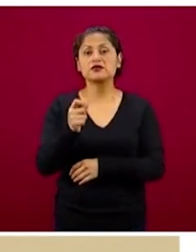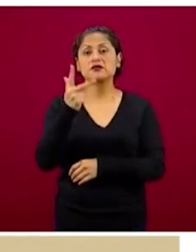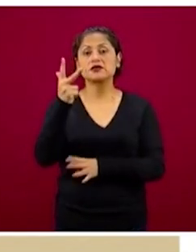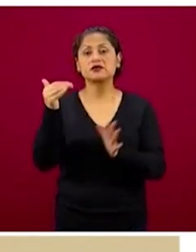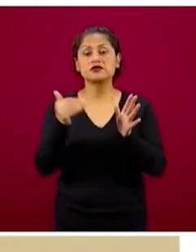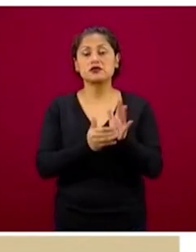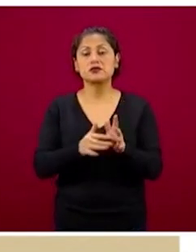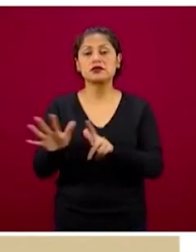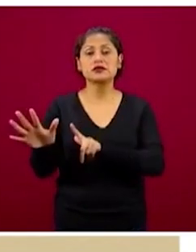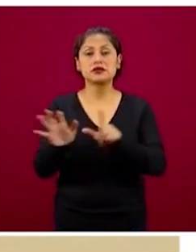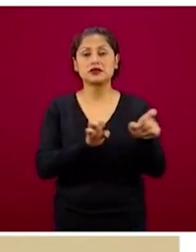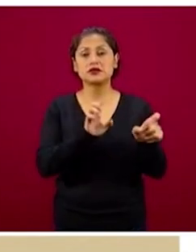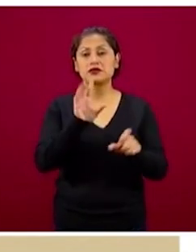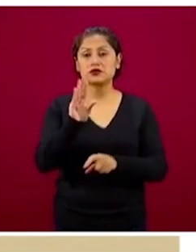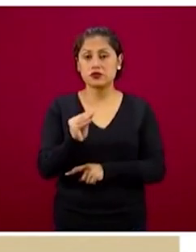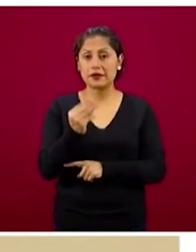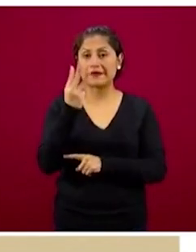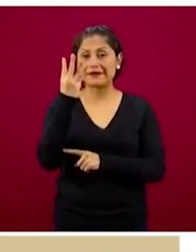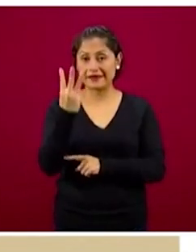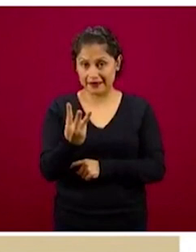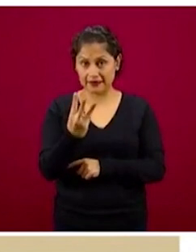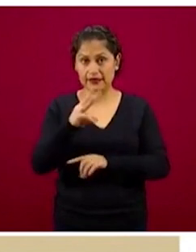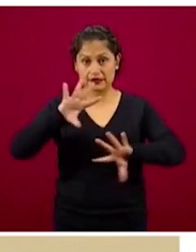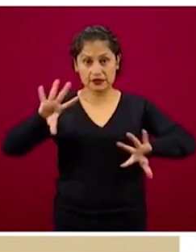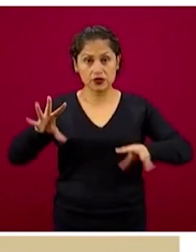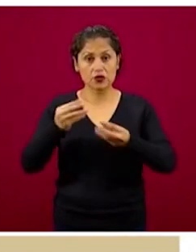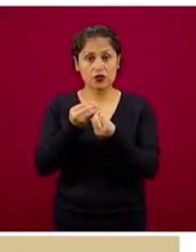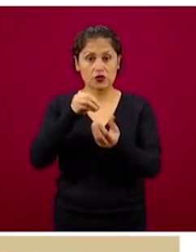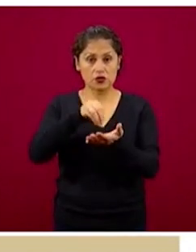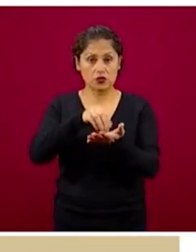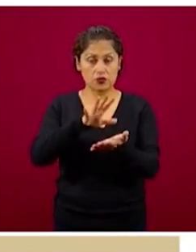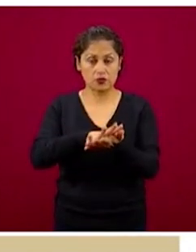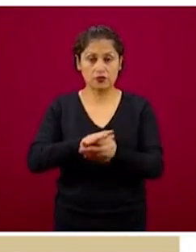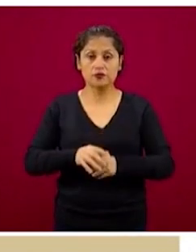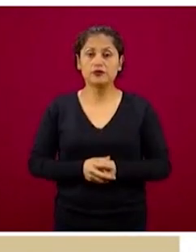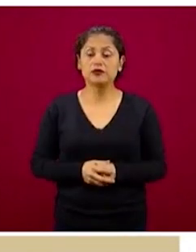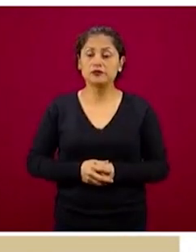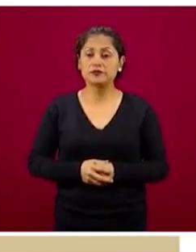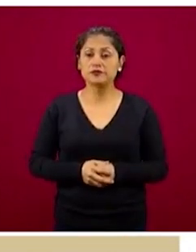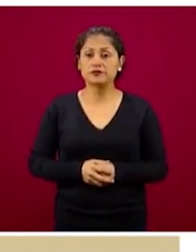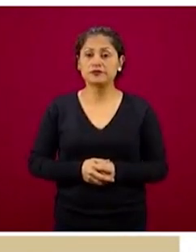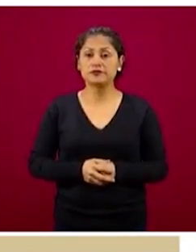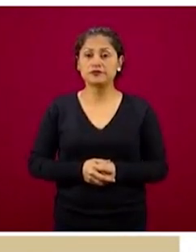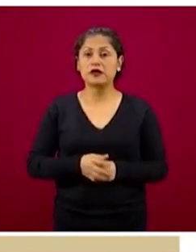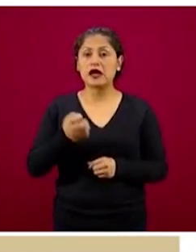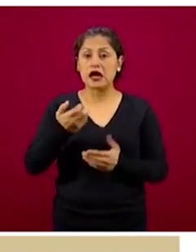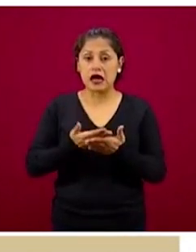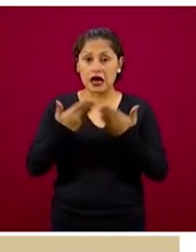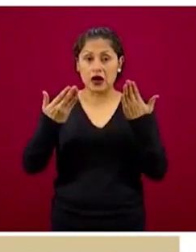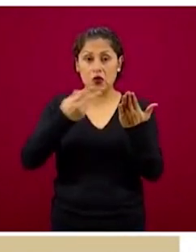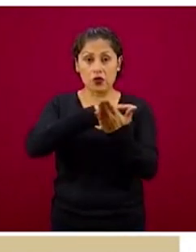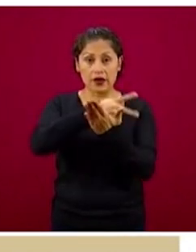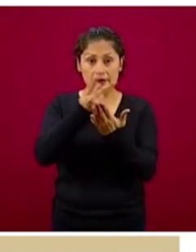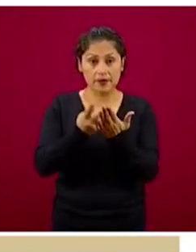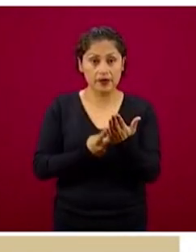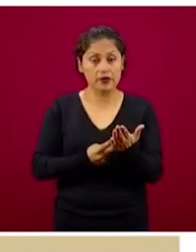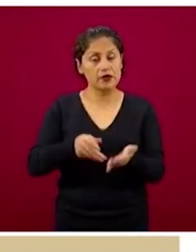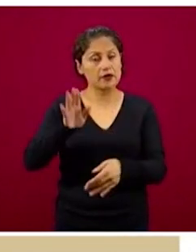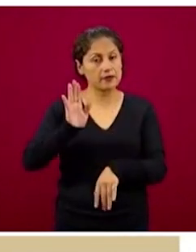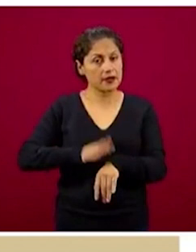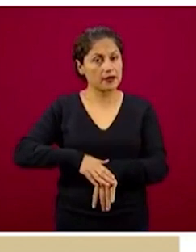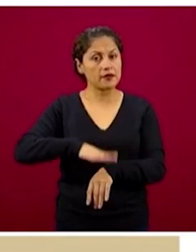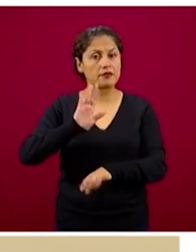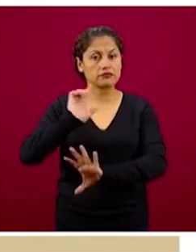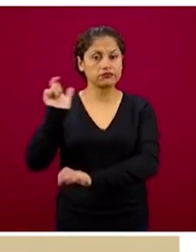793 créditos en su totalidad este programa lo que va a hacer es que va prácticamente a duplicar esta cifra